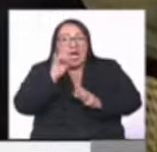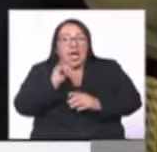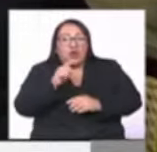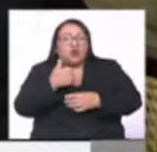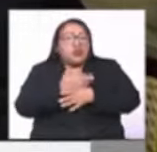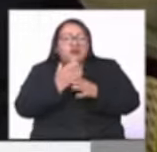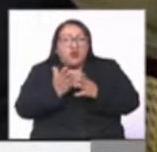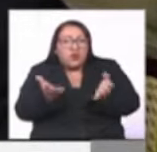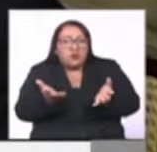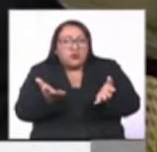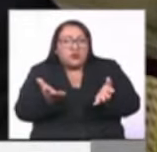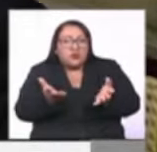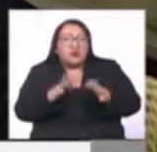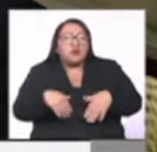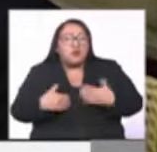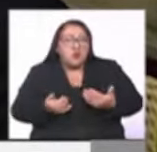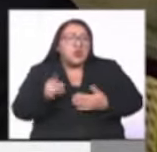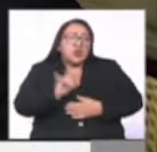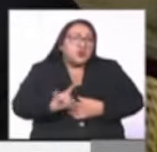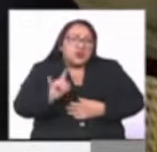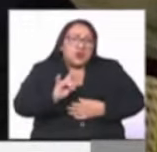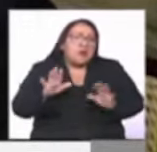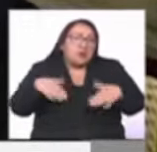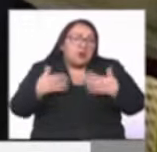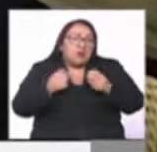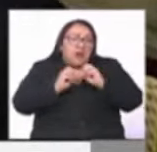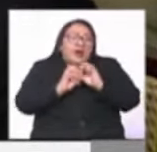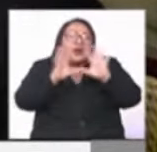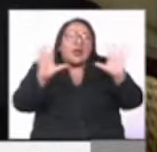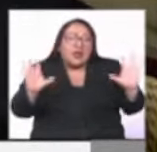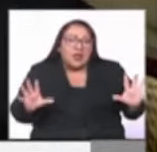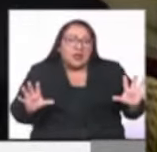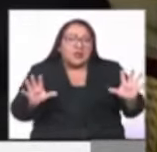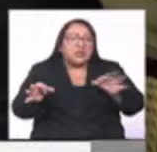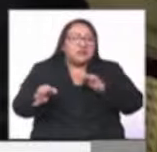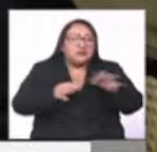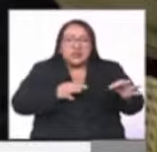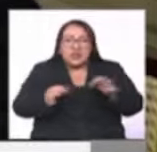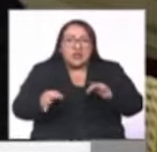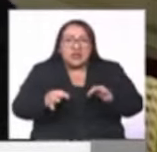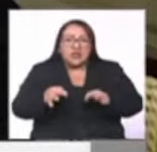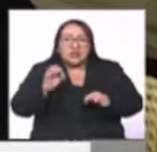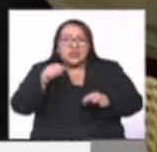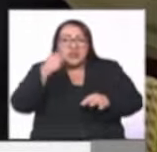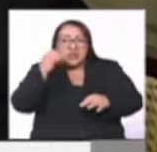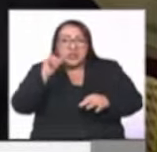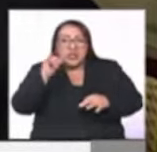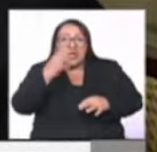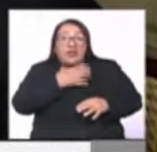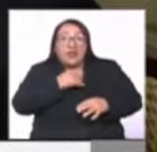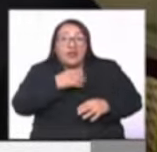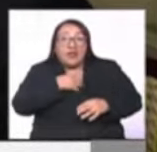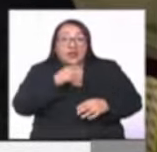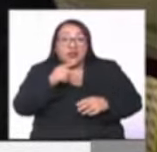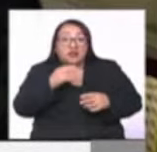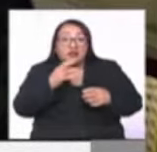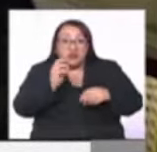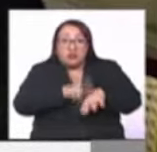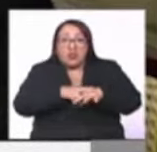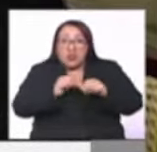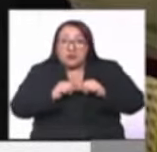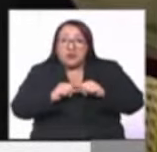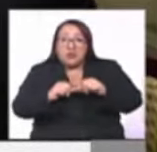vías que podían usarse para poder aclarar precisar si el criterio de edad es un baremo de